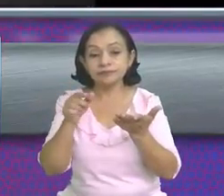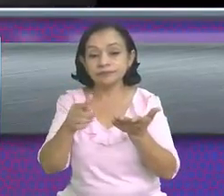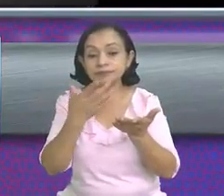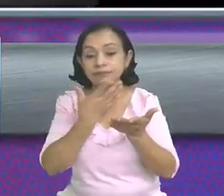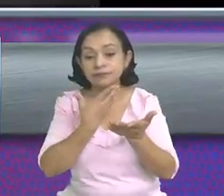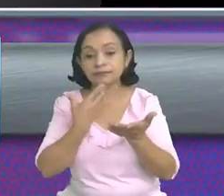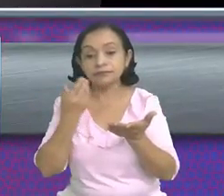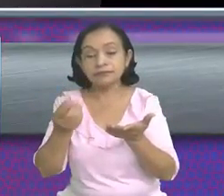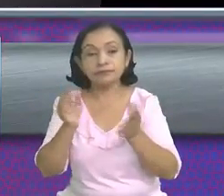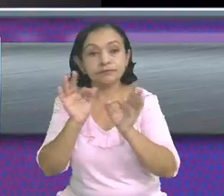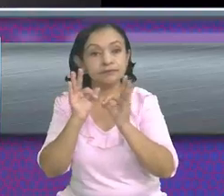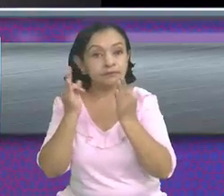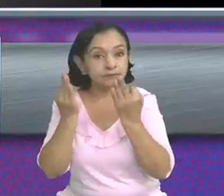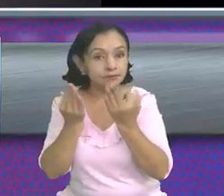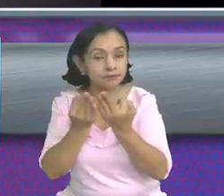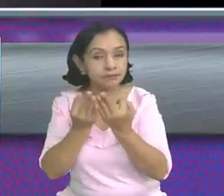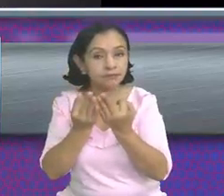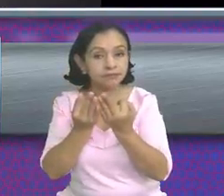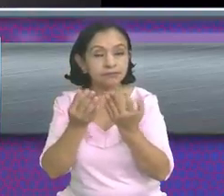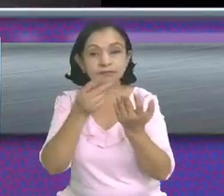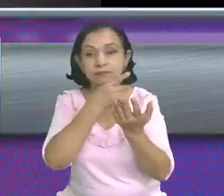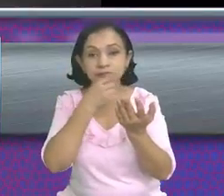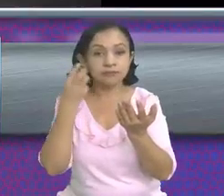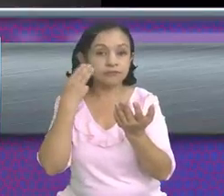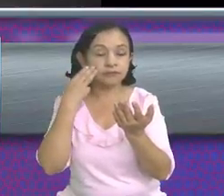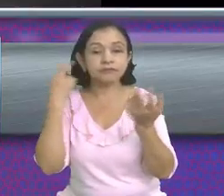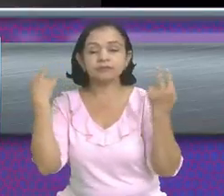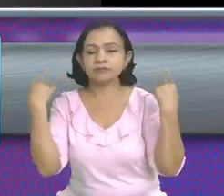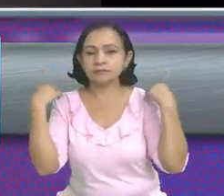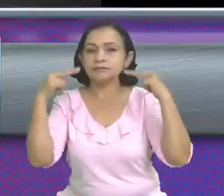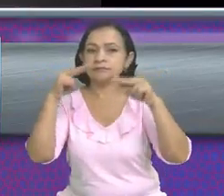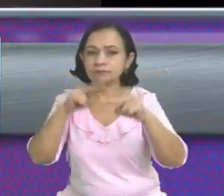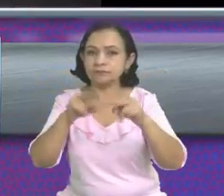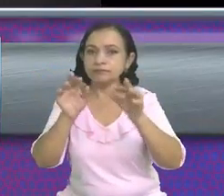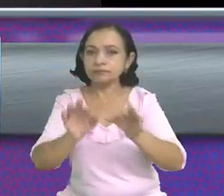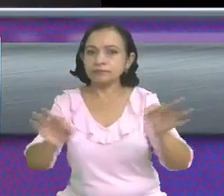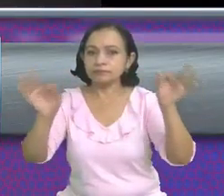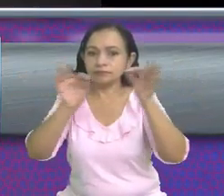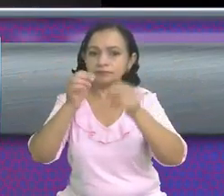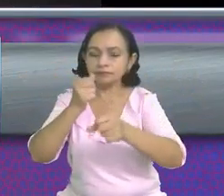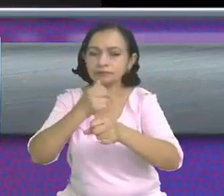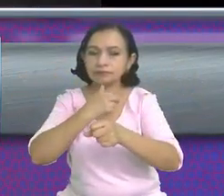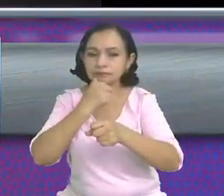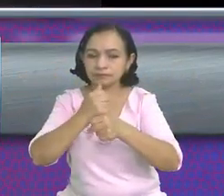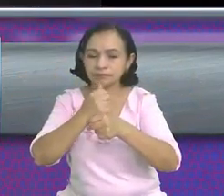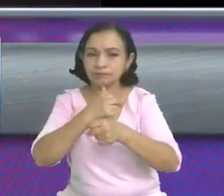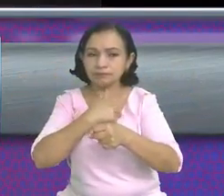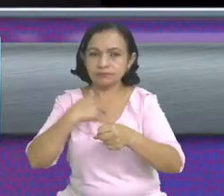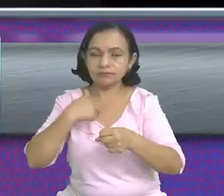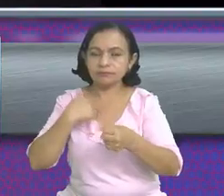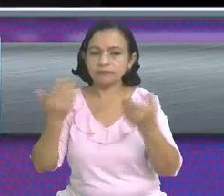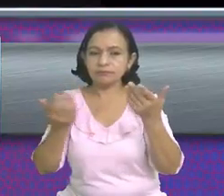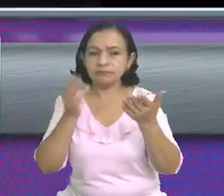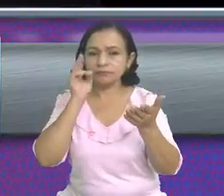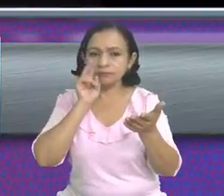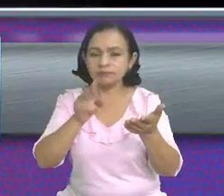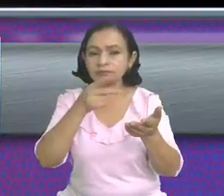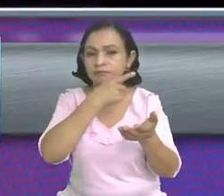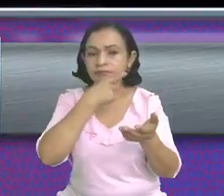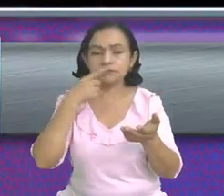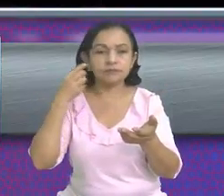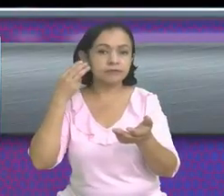familia, con sus pares, y hasta los maestros juegan aquí, ¿verdad? Un papel importante. Ahora, ¿cómo saber nosotros desde ese ámbito que como padres de